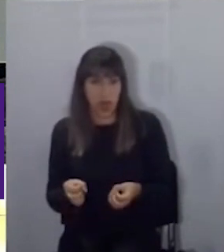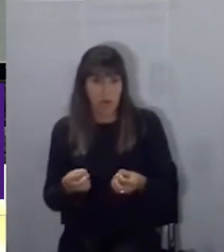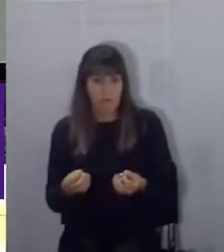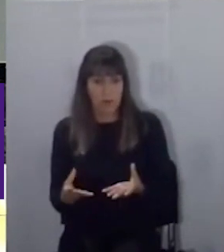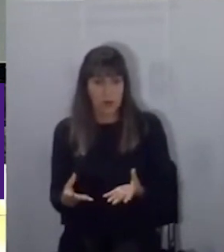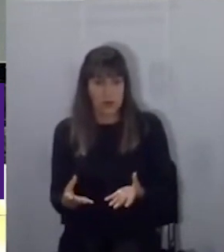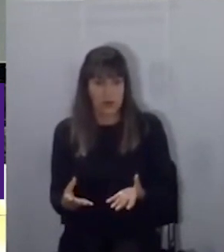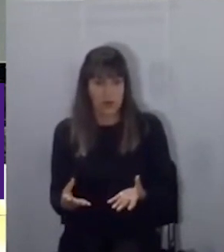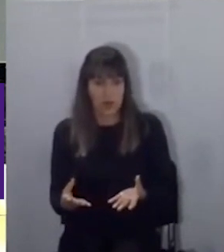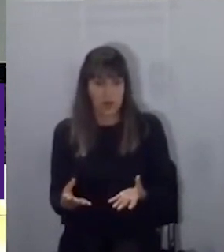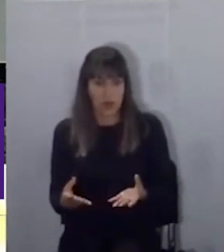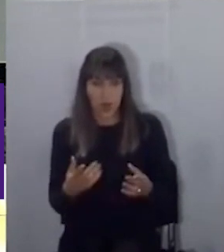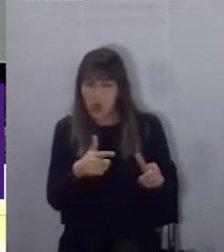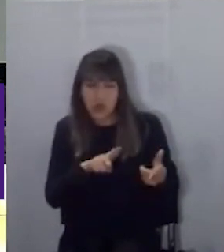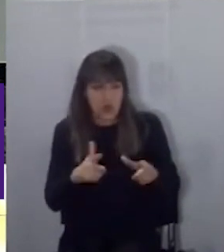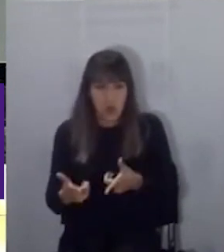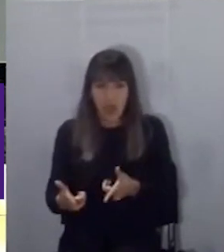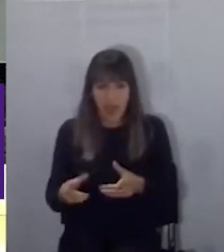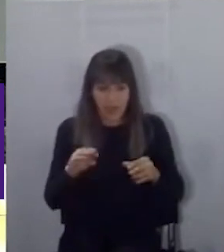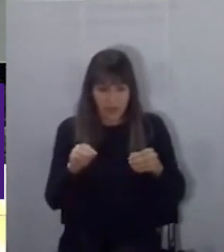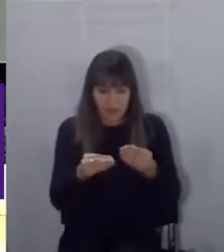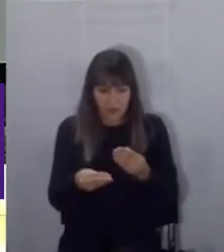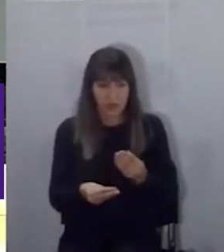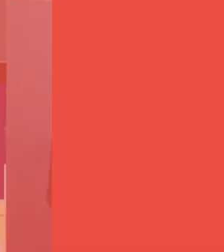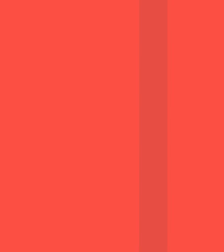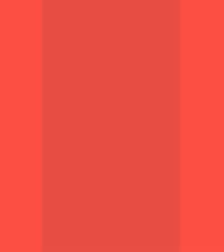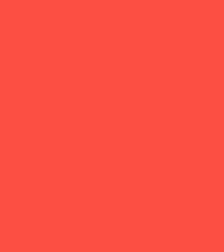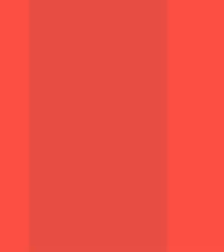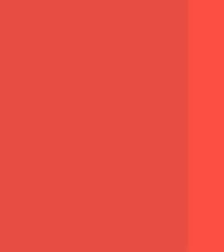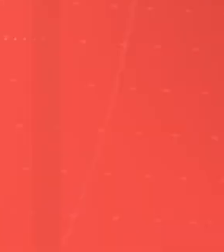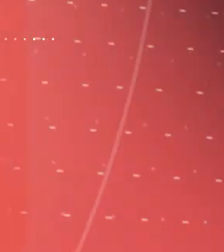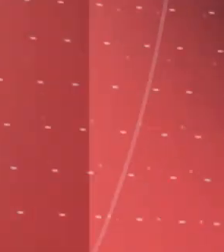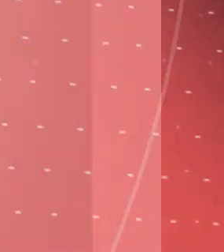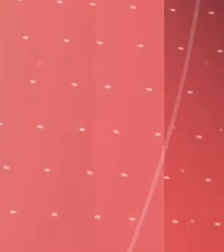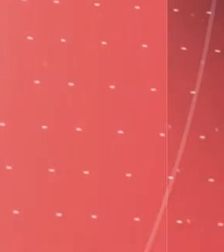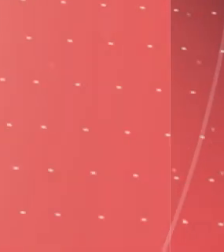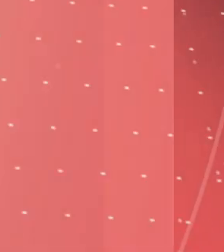carecen de todos los elementos para poder defender la inconstitucionalidad de este artículo.